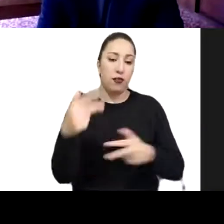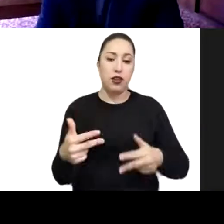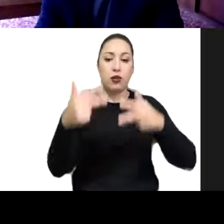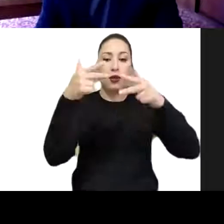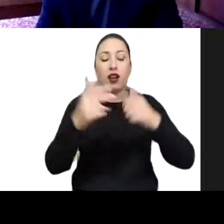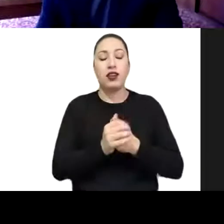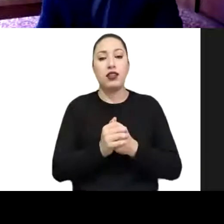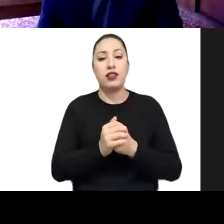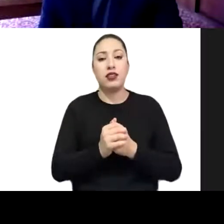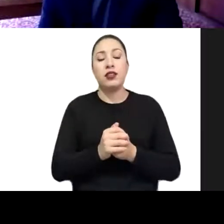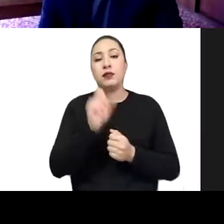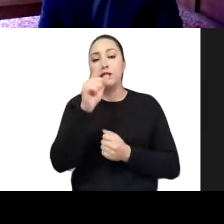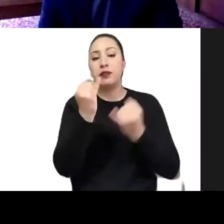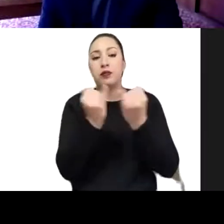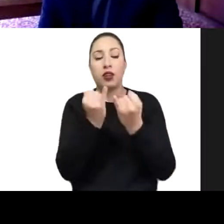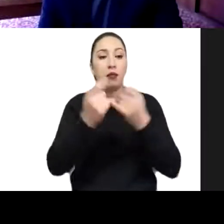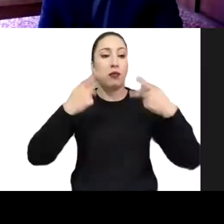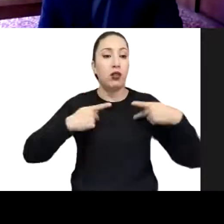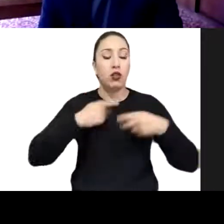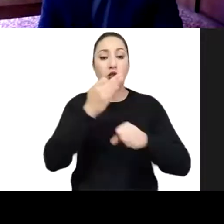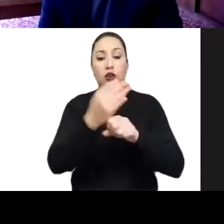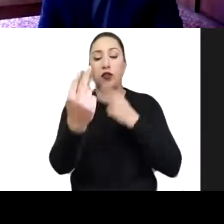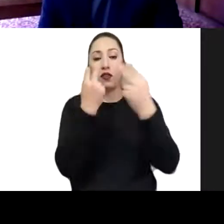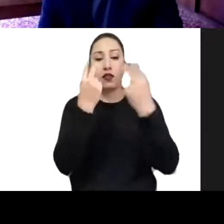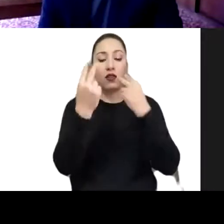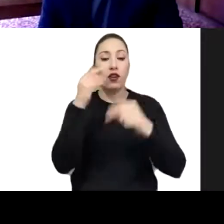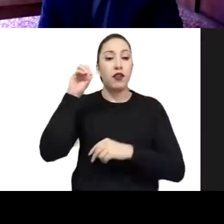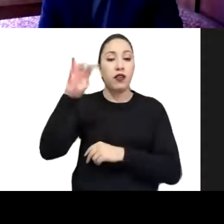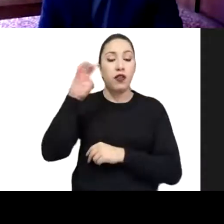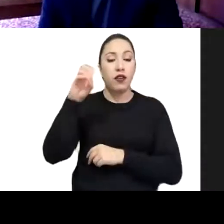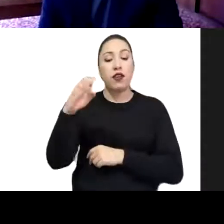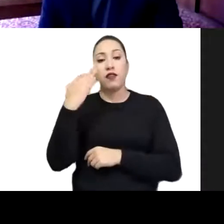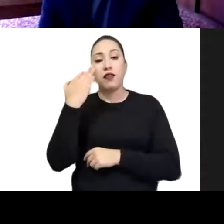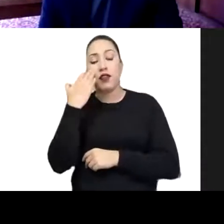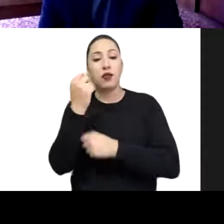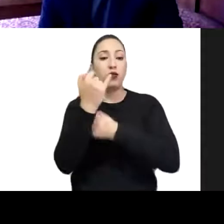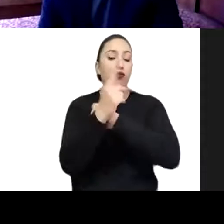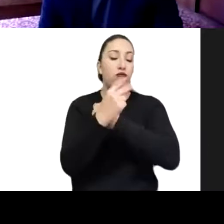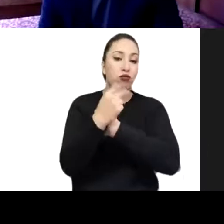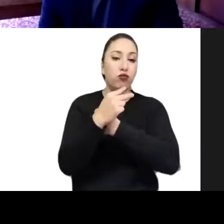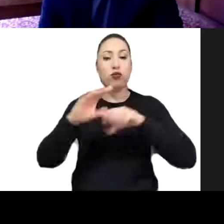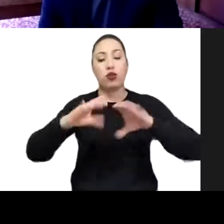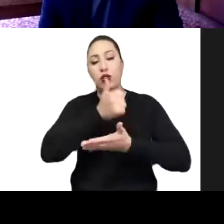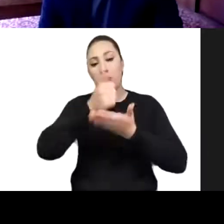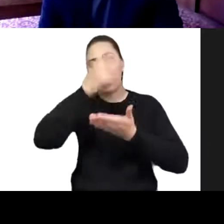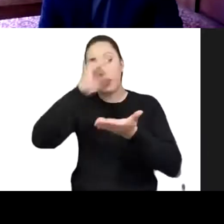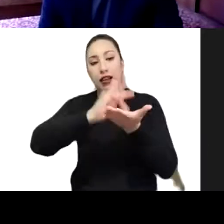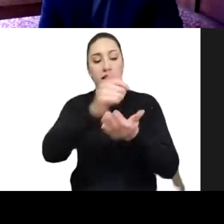agradecer también a quienes nos están viendo en las redes sociales y en el canal del Congreso.